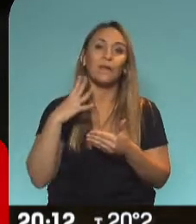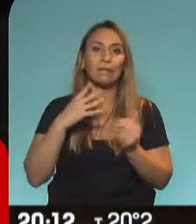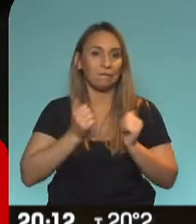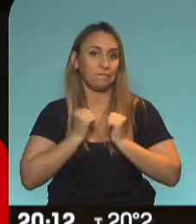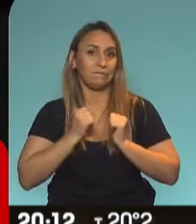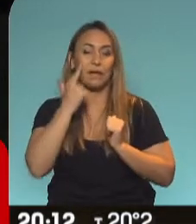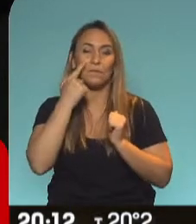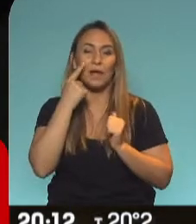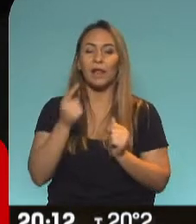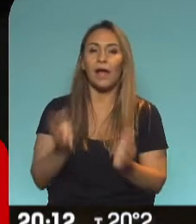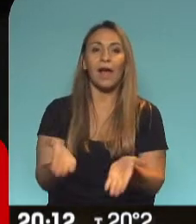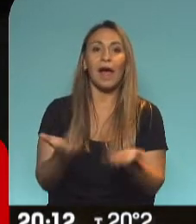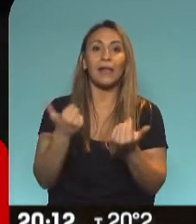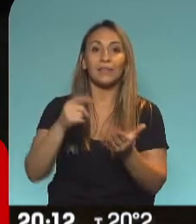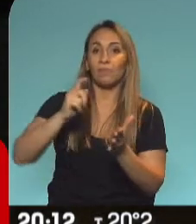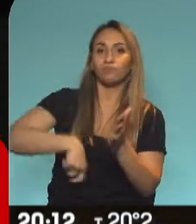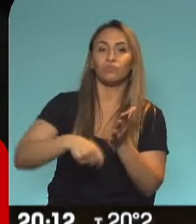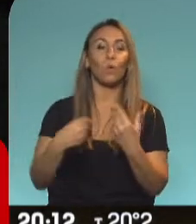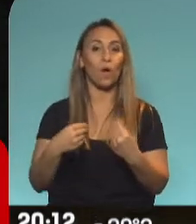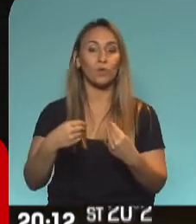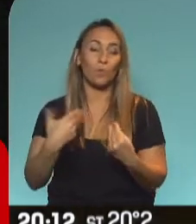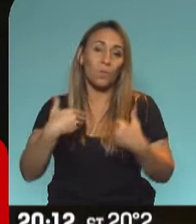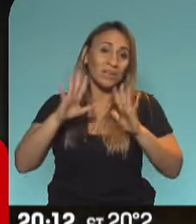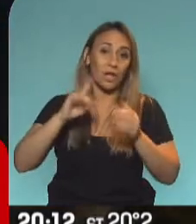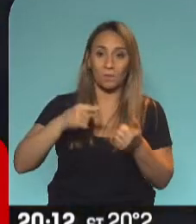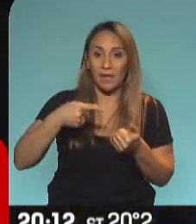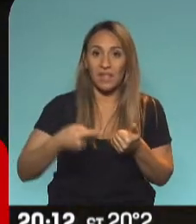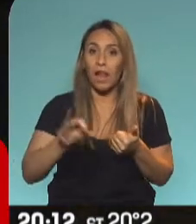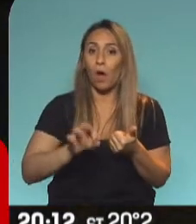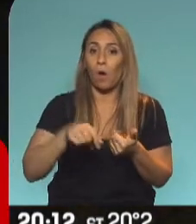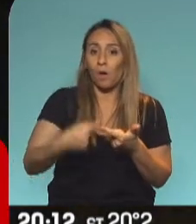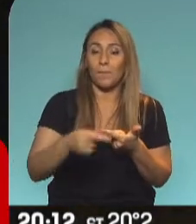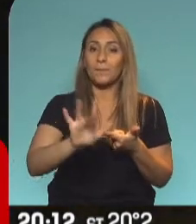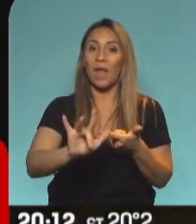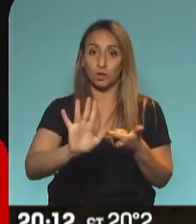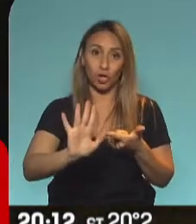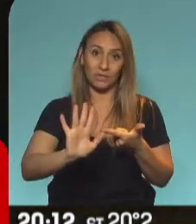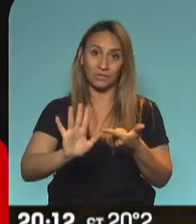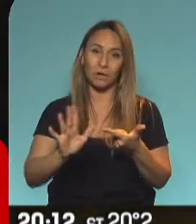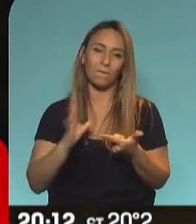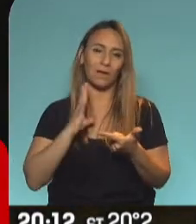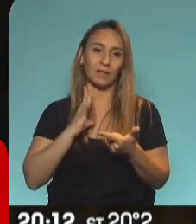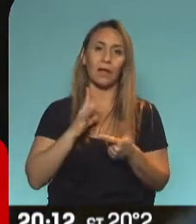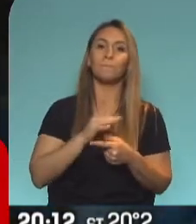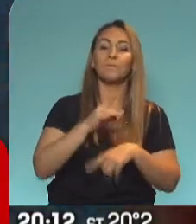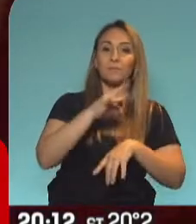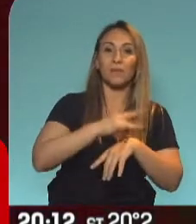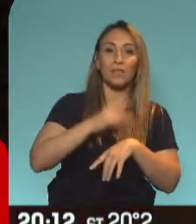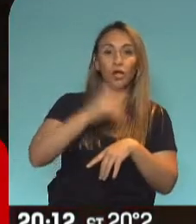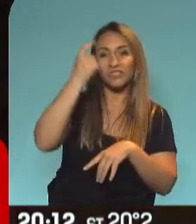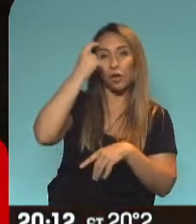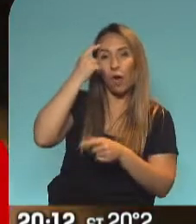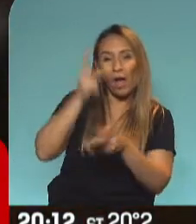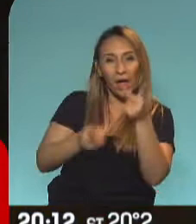alta. Puede llegar a ser entre mañana o el miércoles, cuando el neurocirujano Leopoldo Luque